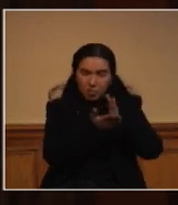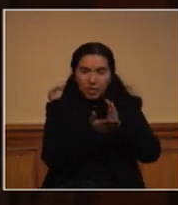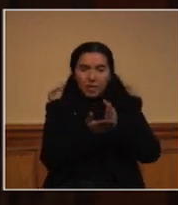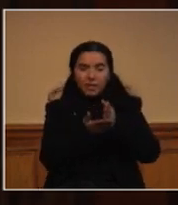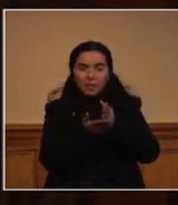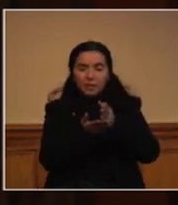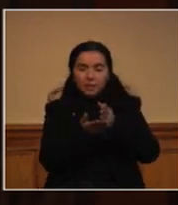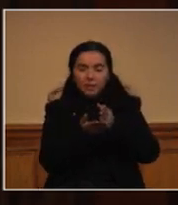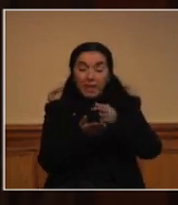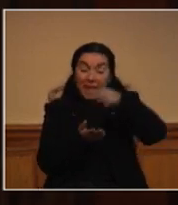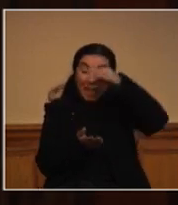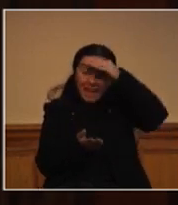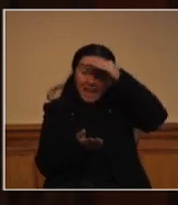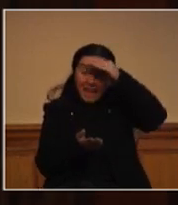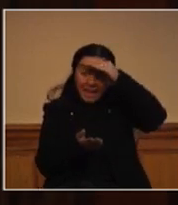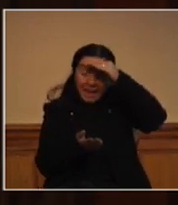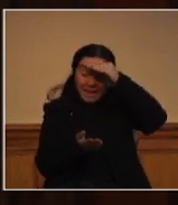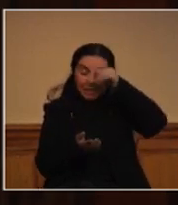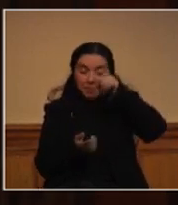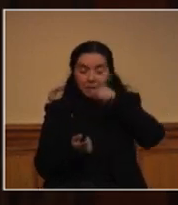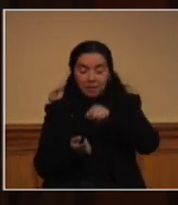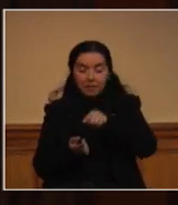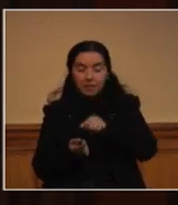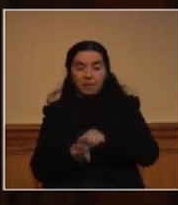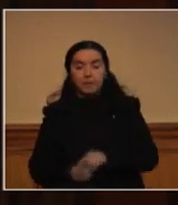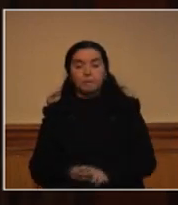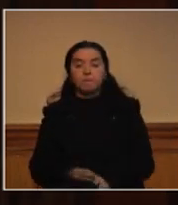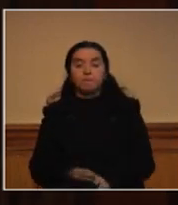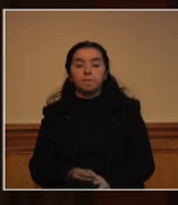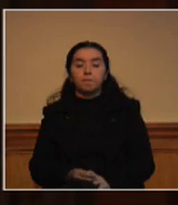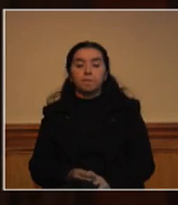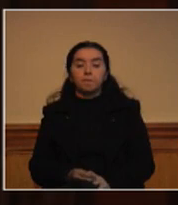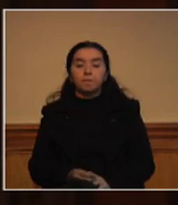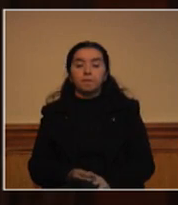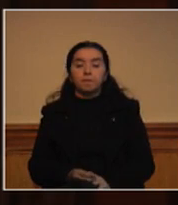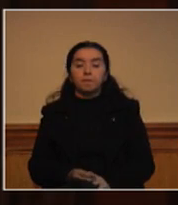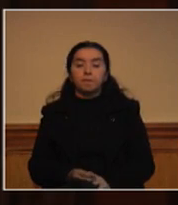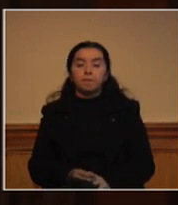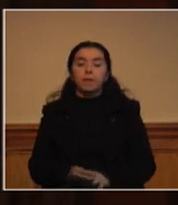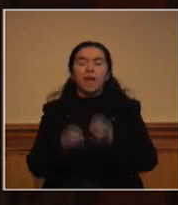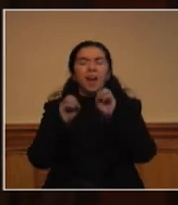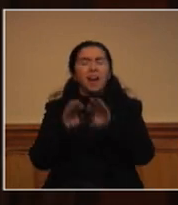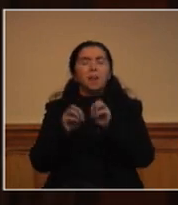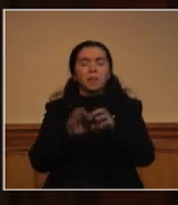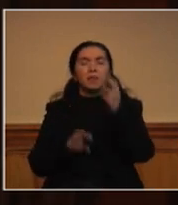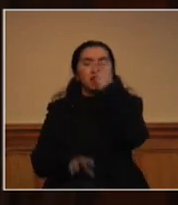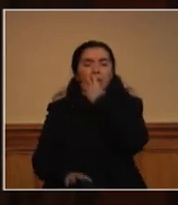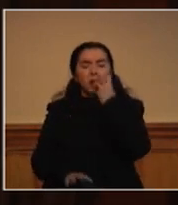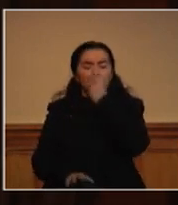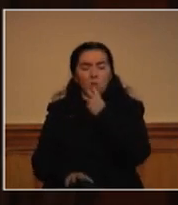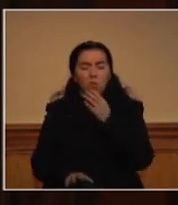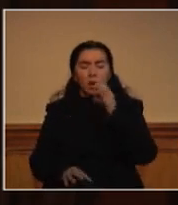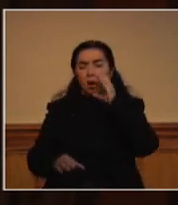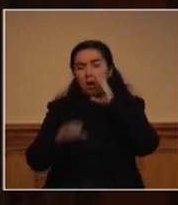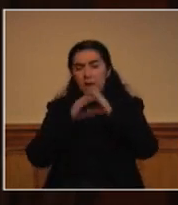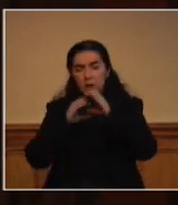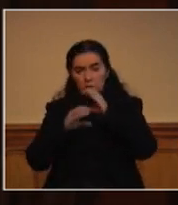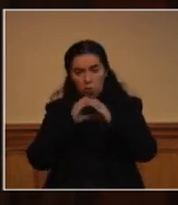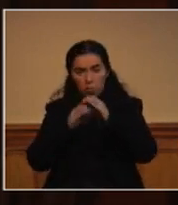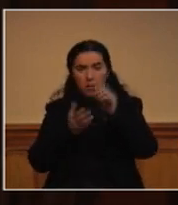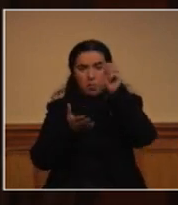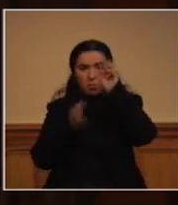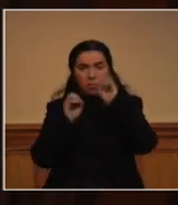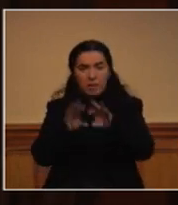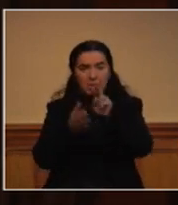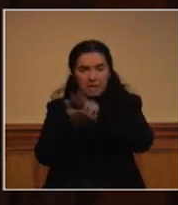experiencias que han puesto en evidencia cómo el aprendizaje del lenguaje, la comunicación y la